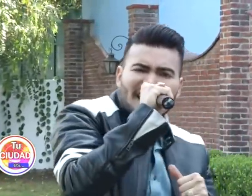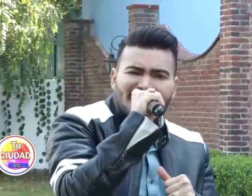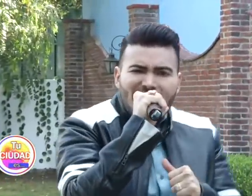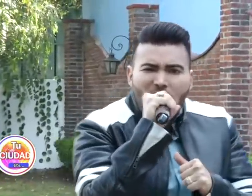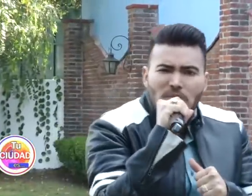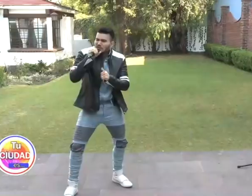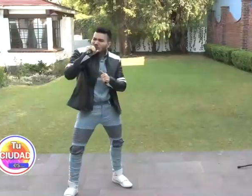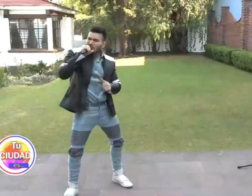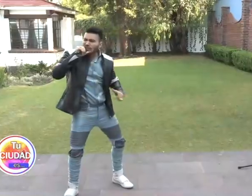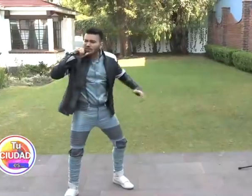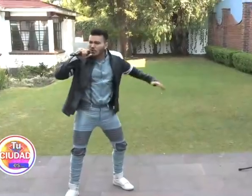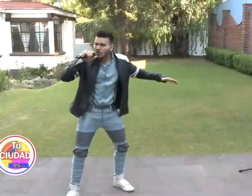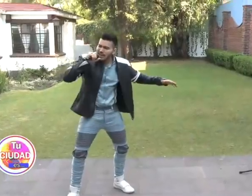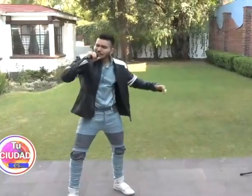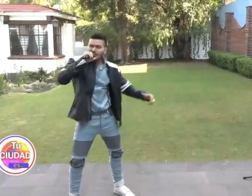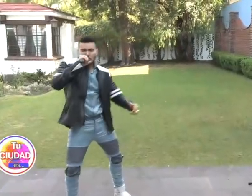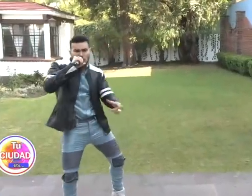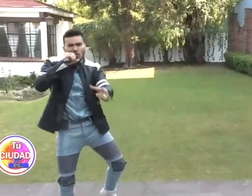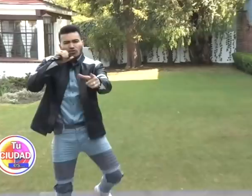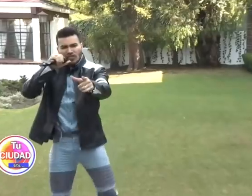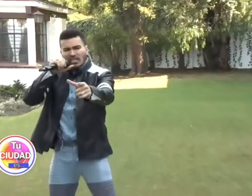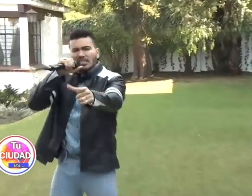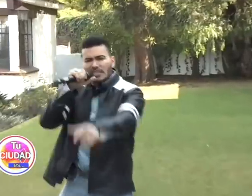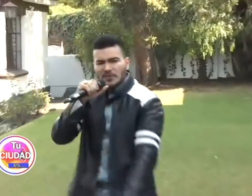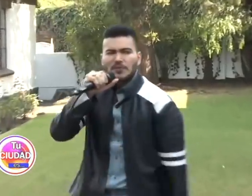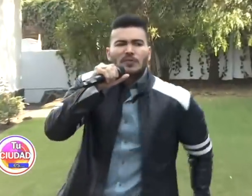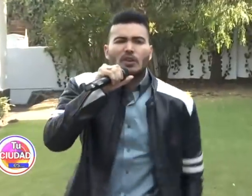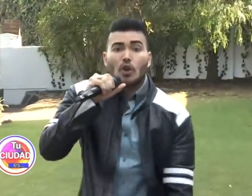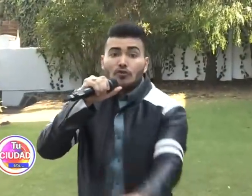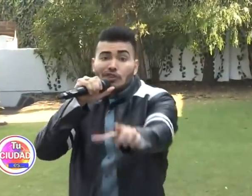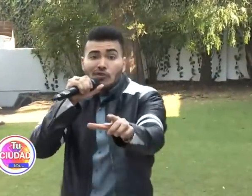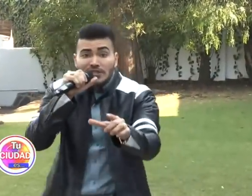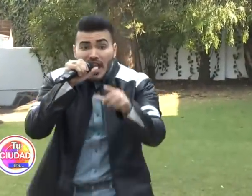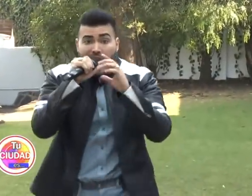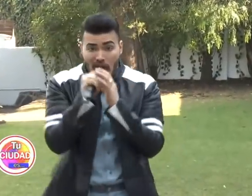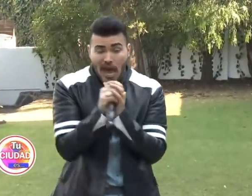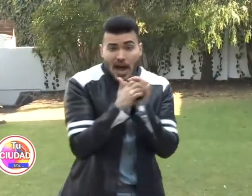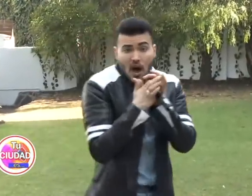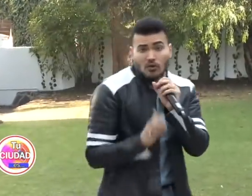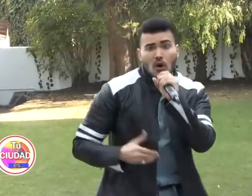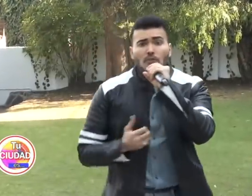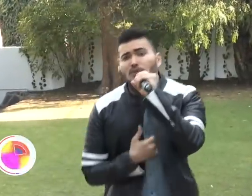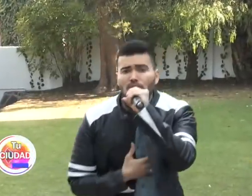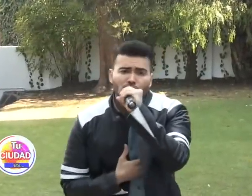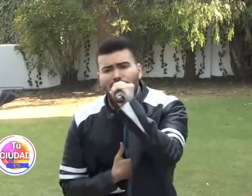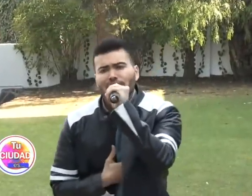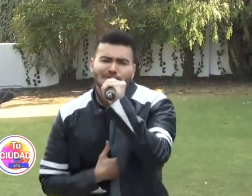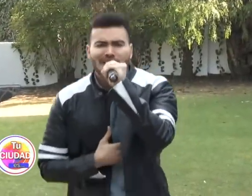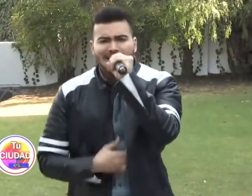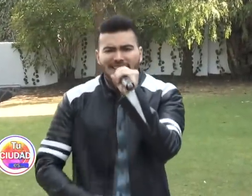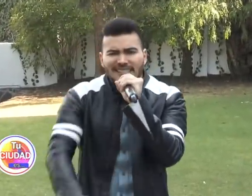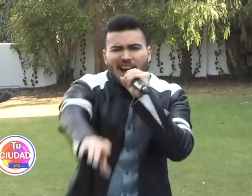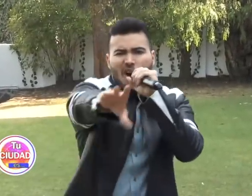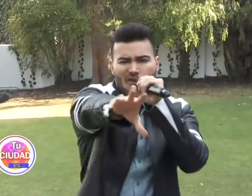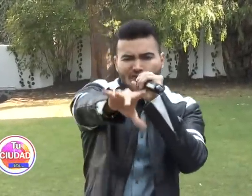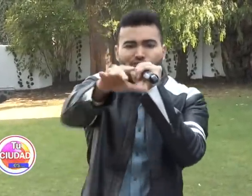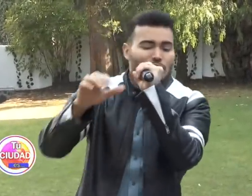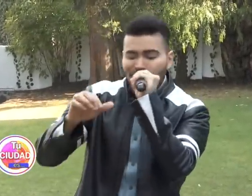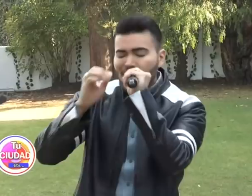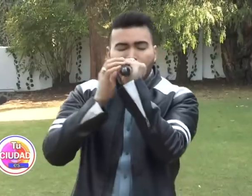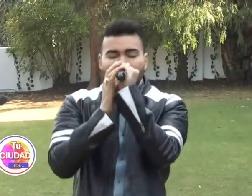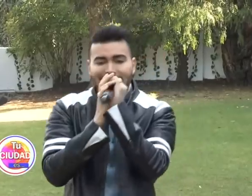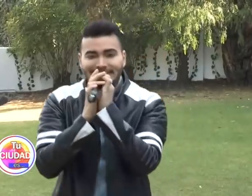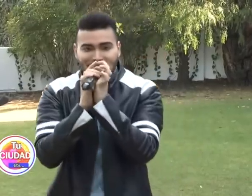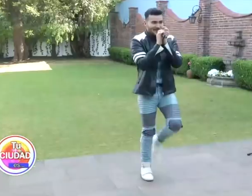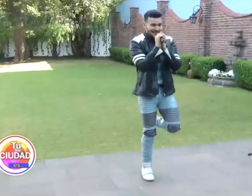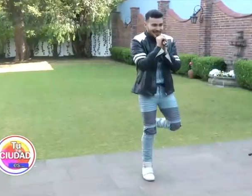siento cerca mi corazón latir por ti. Lo tengo acelerado, bien loquito y agitado,